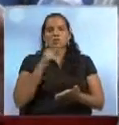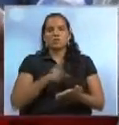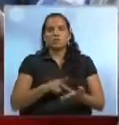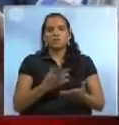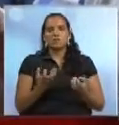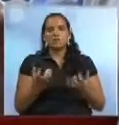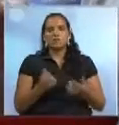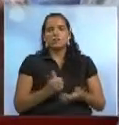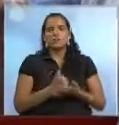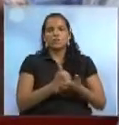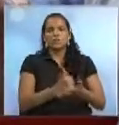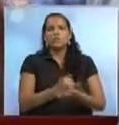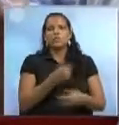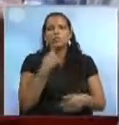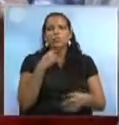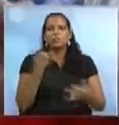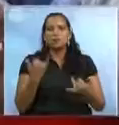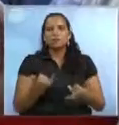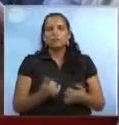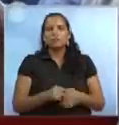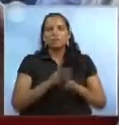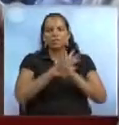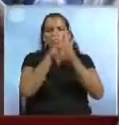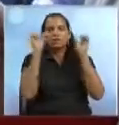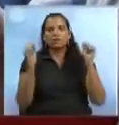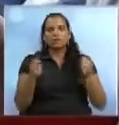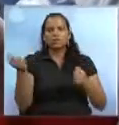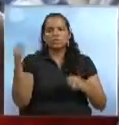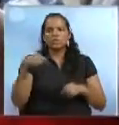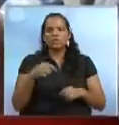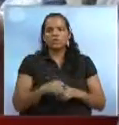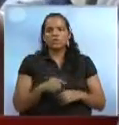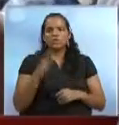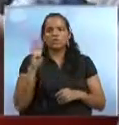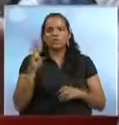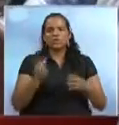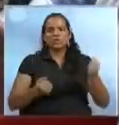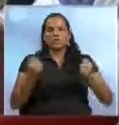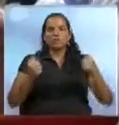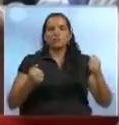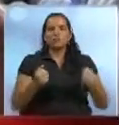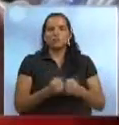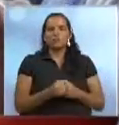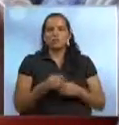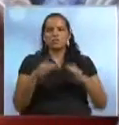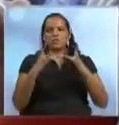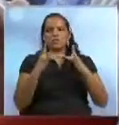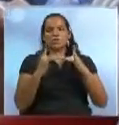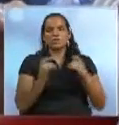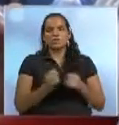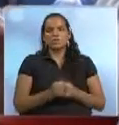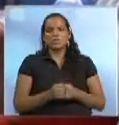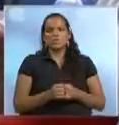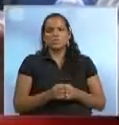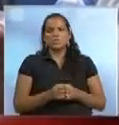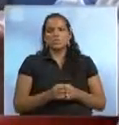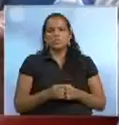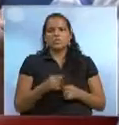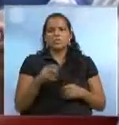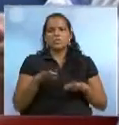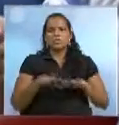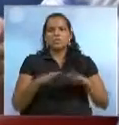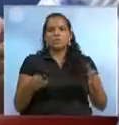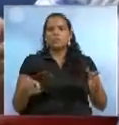hacerse presente y por eso hoy en la mañana de hoy hemos llegado con 4 camiones, colchones,